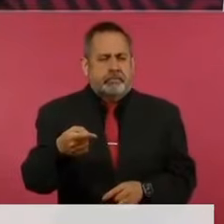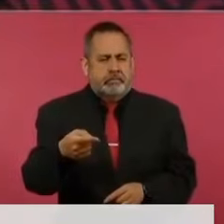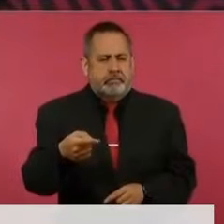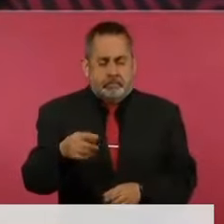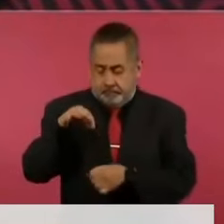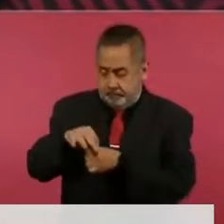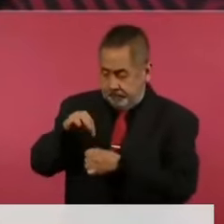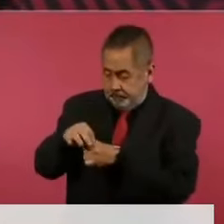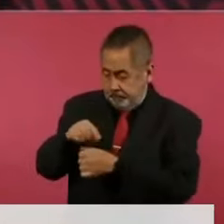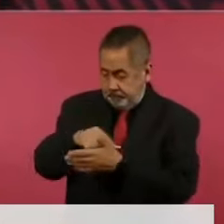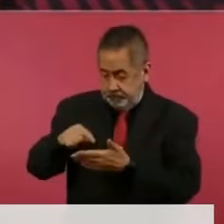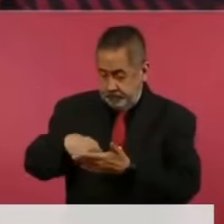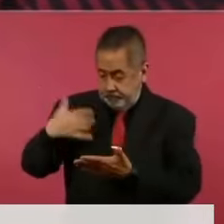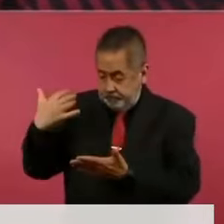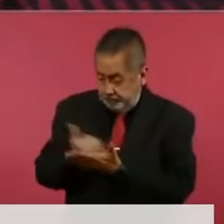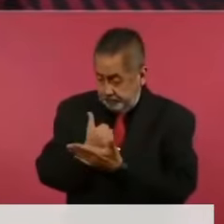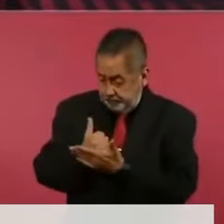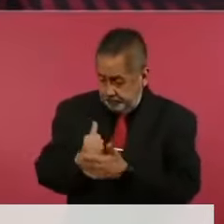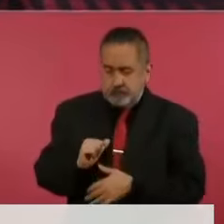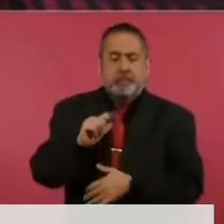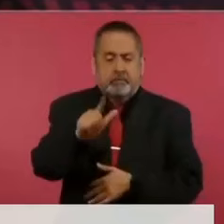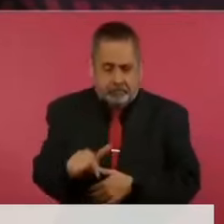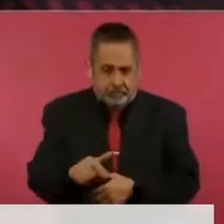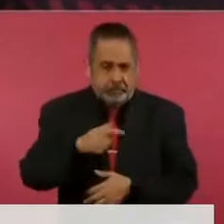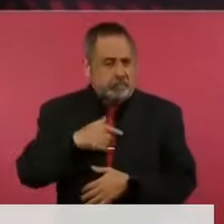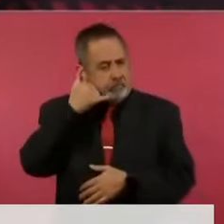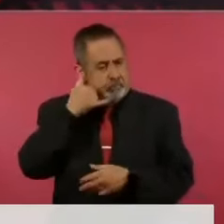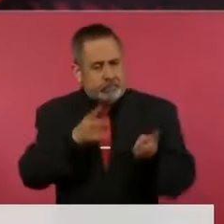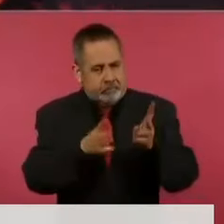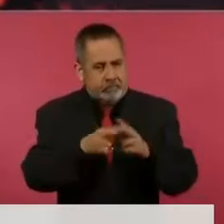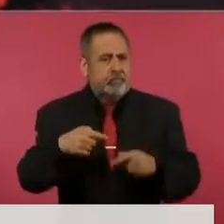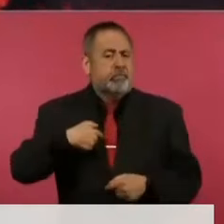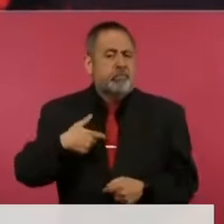después de la elección, ya que fui